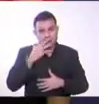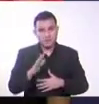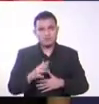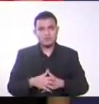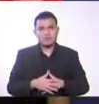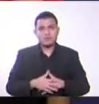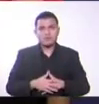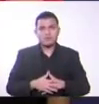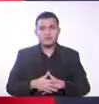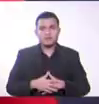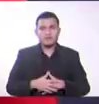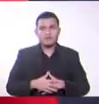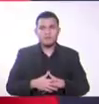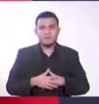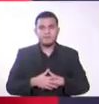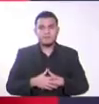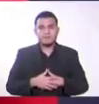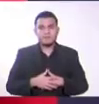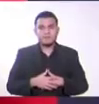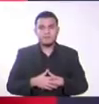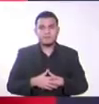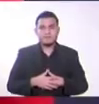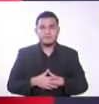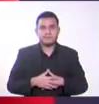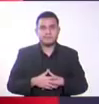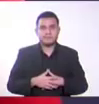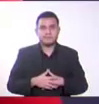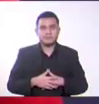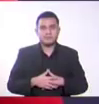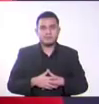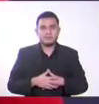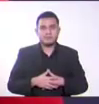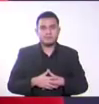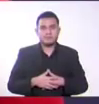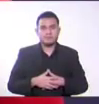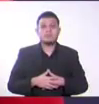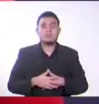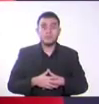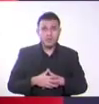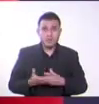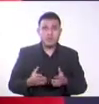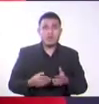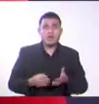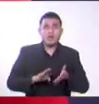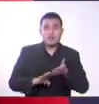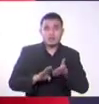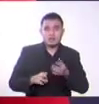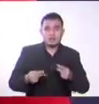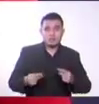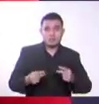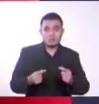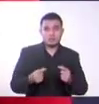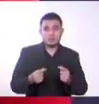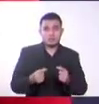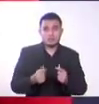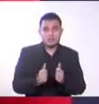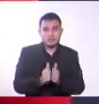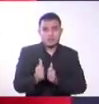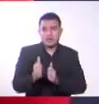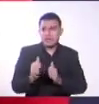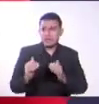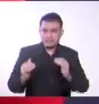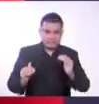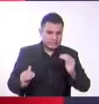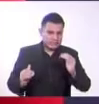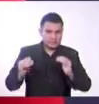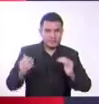ejemplos. En palabras así comunes, el impuesto regresivo es aquel que se aplica a todos por igual.